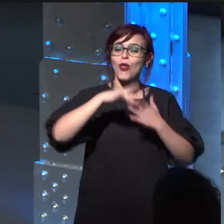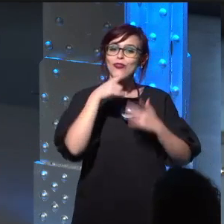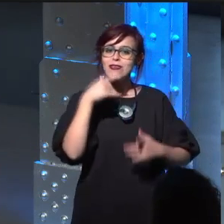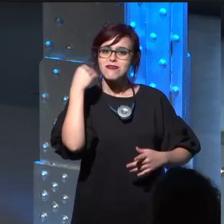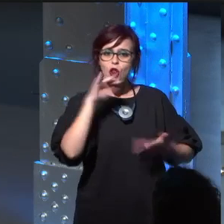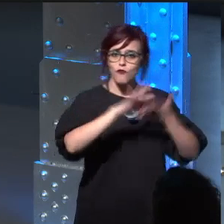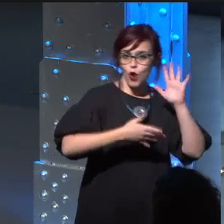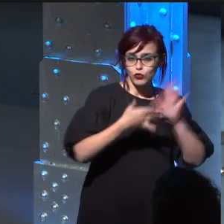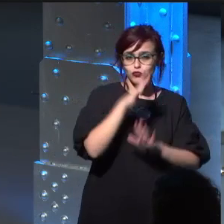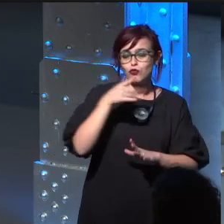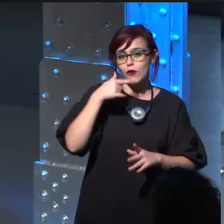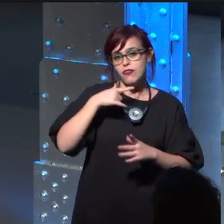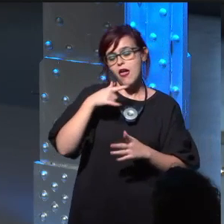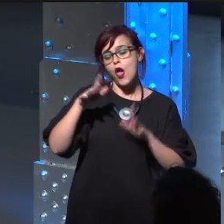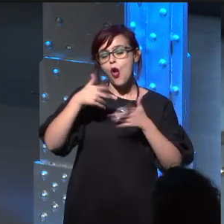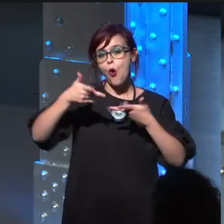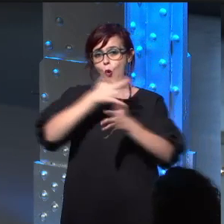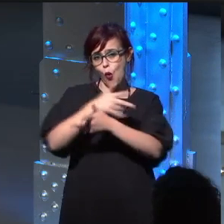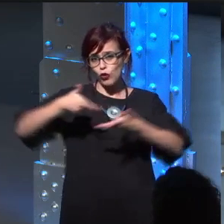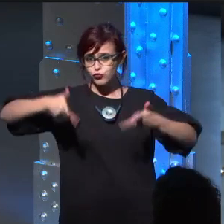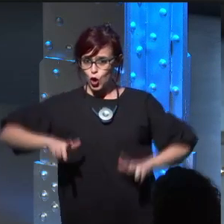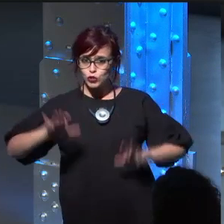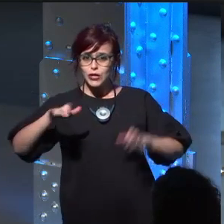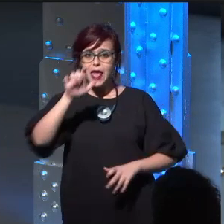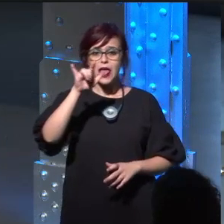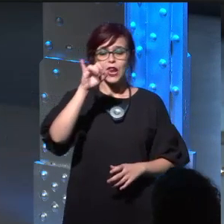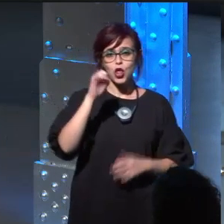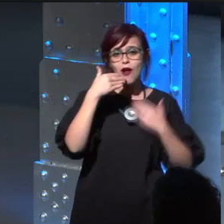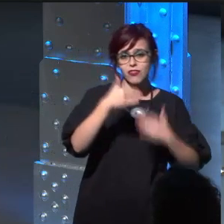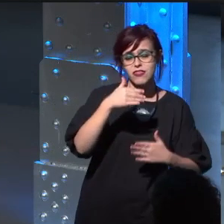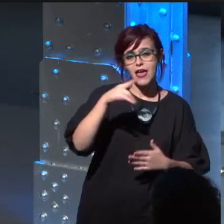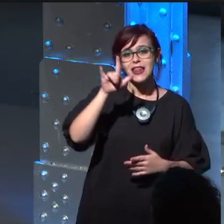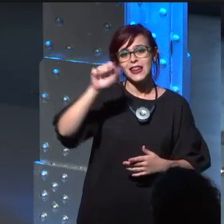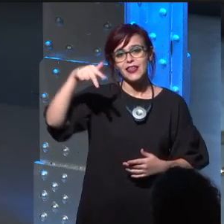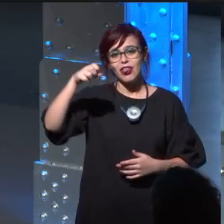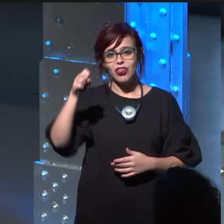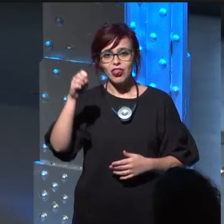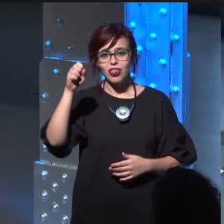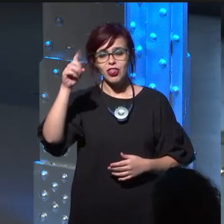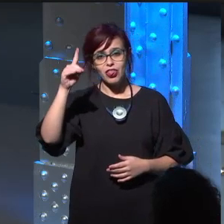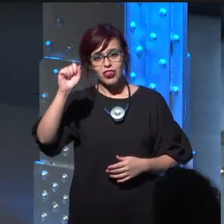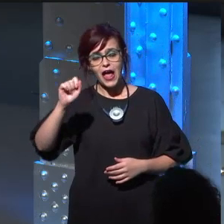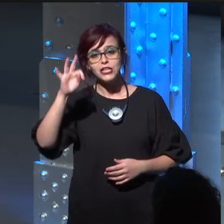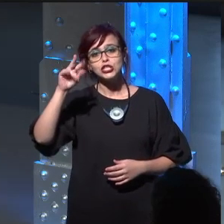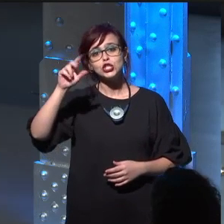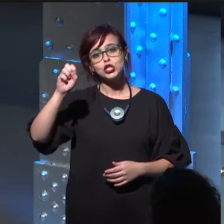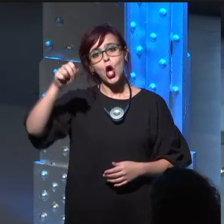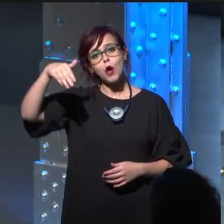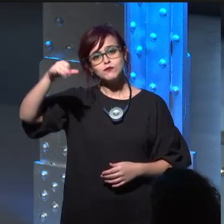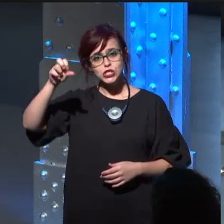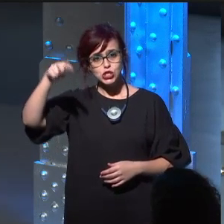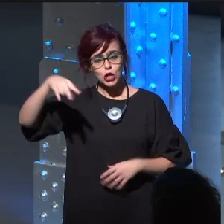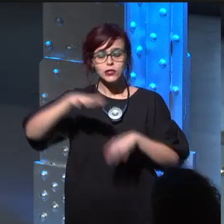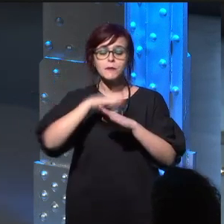aquí con nosotros hoy tenemos dos personas que conocen el mundo de los